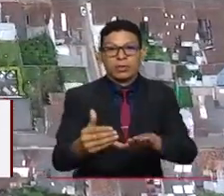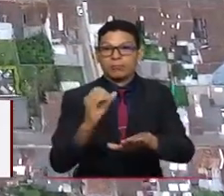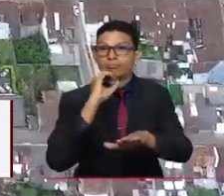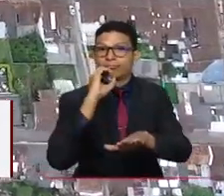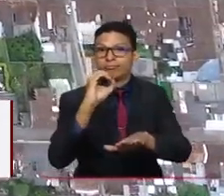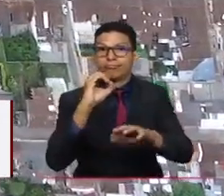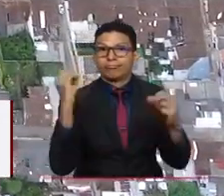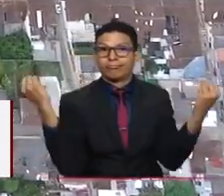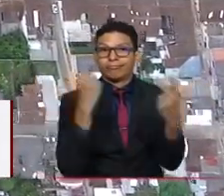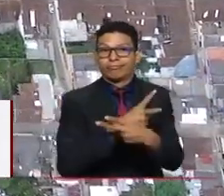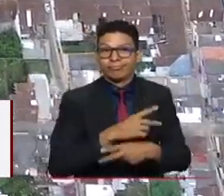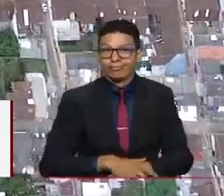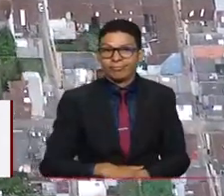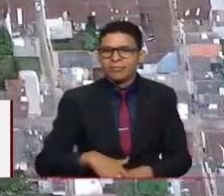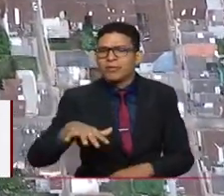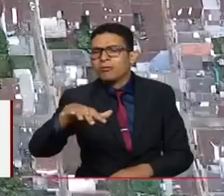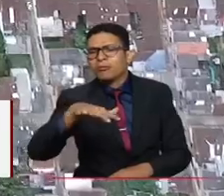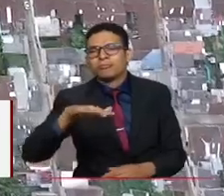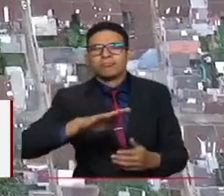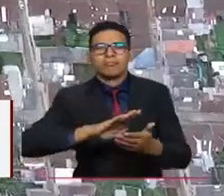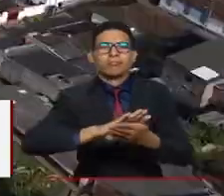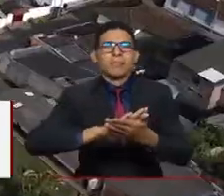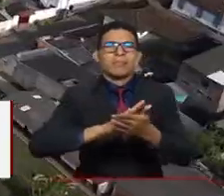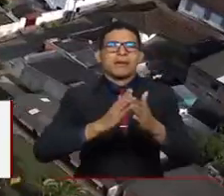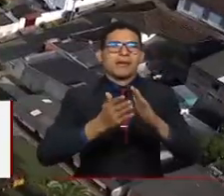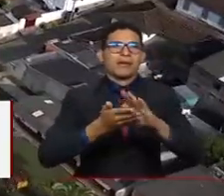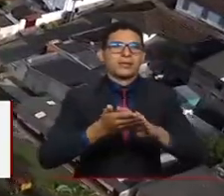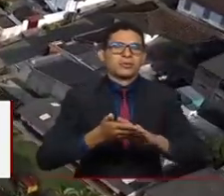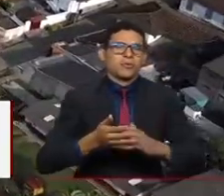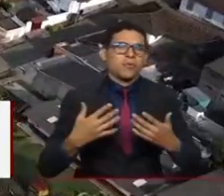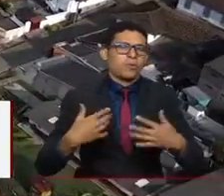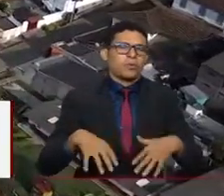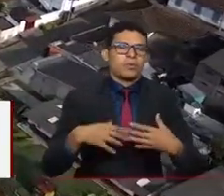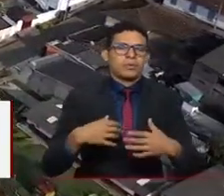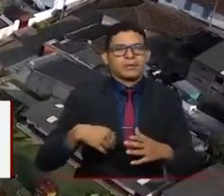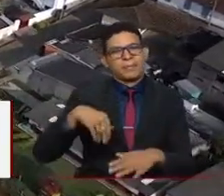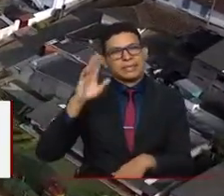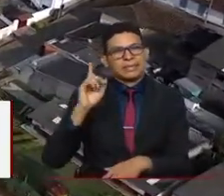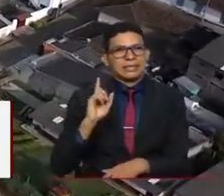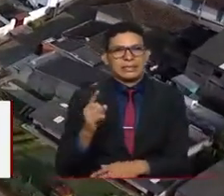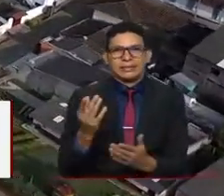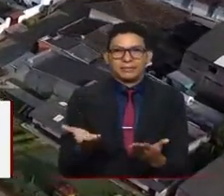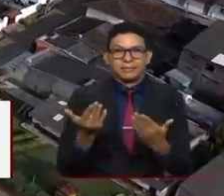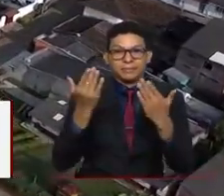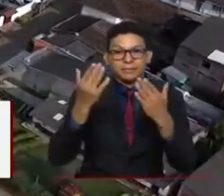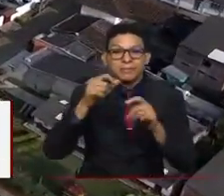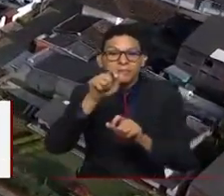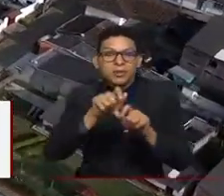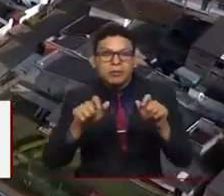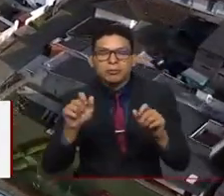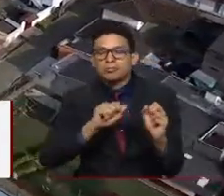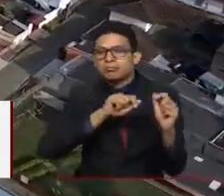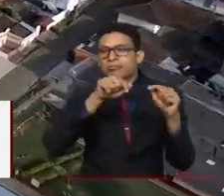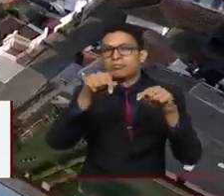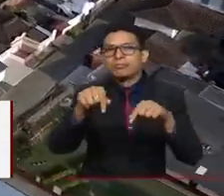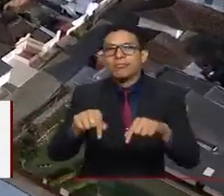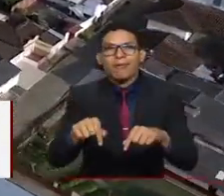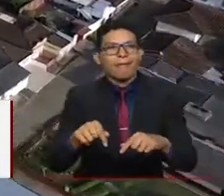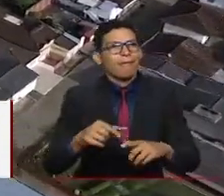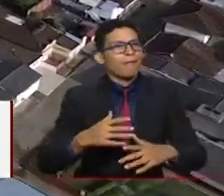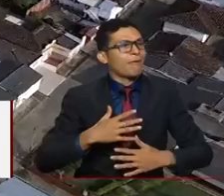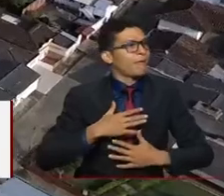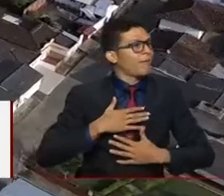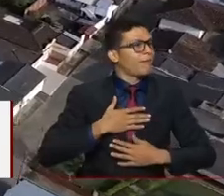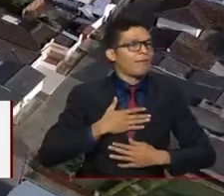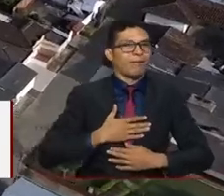violentas es un territorio de paz Yo creo que es uno de los grandes atributos que tenemos que la gente puede ir y estar tranquila en Versalles